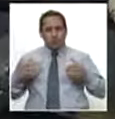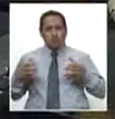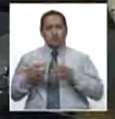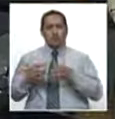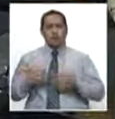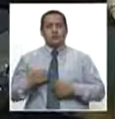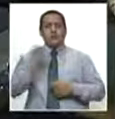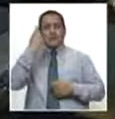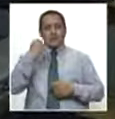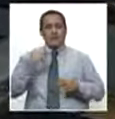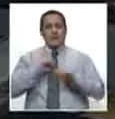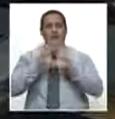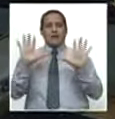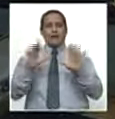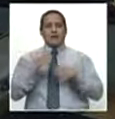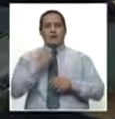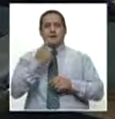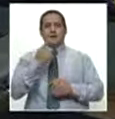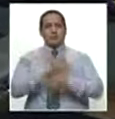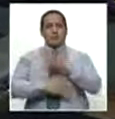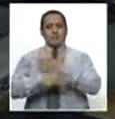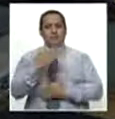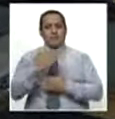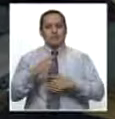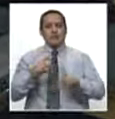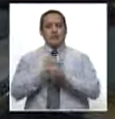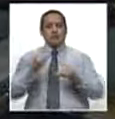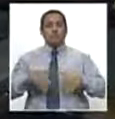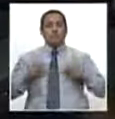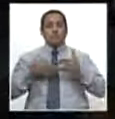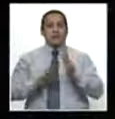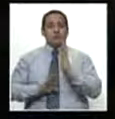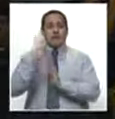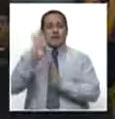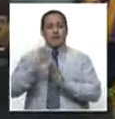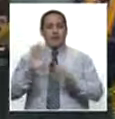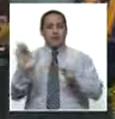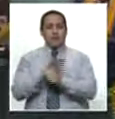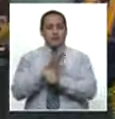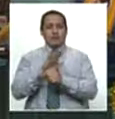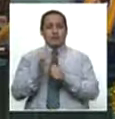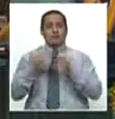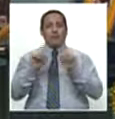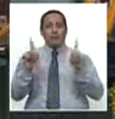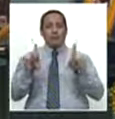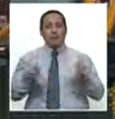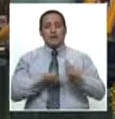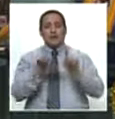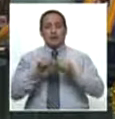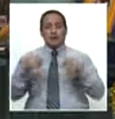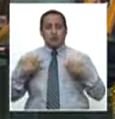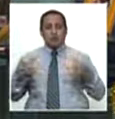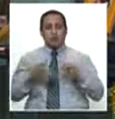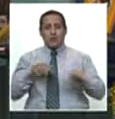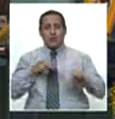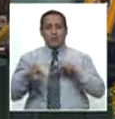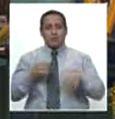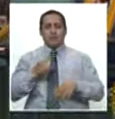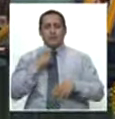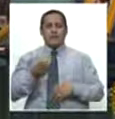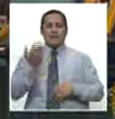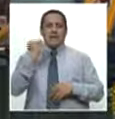nosotros. Entendemos claramente que es una discapacidad que no va a poder ser superada en su totalidad. Sin embargo, que nosotros hemos